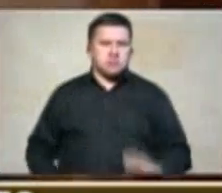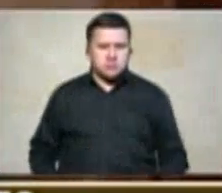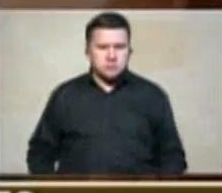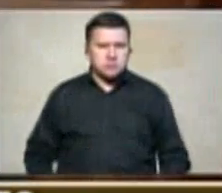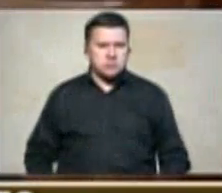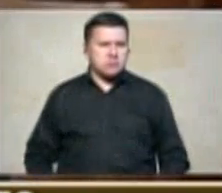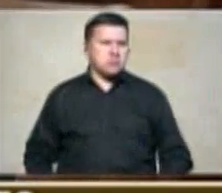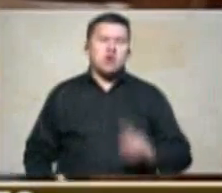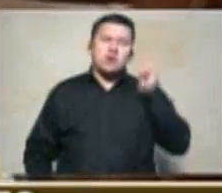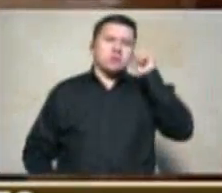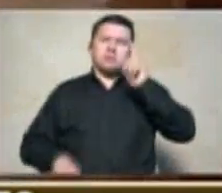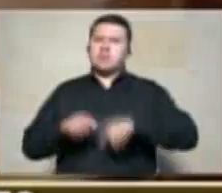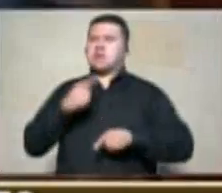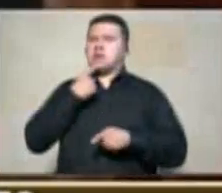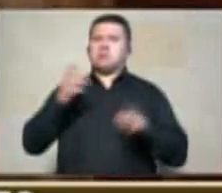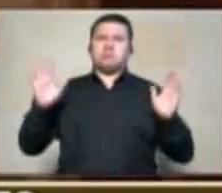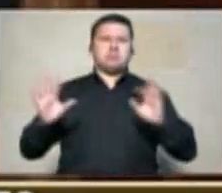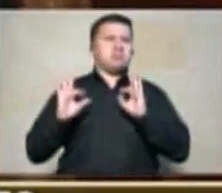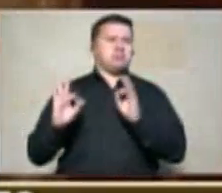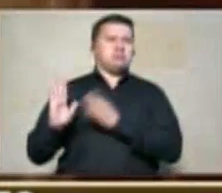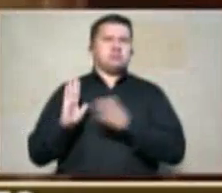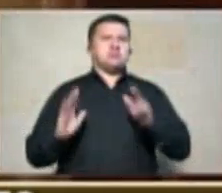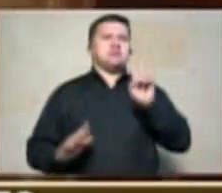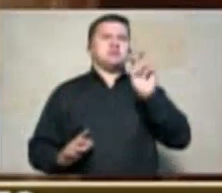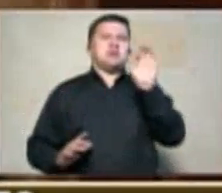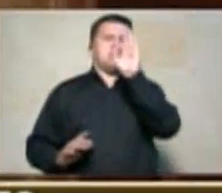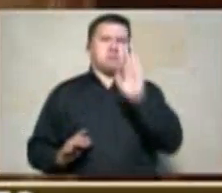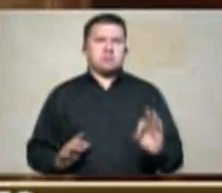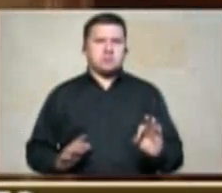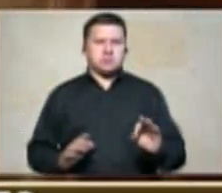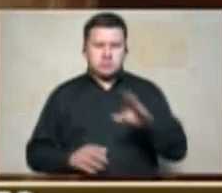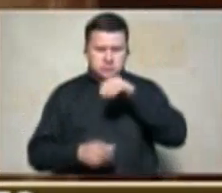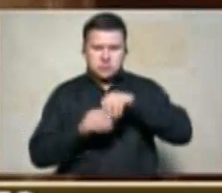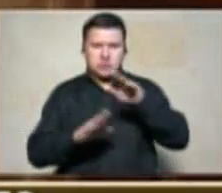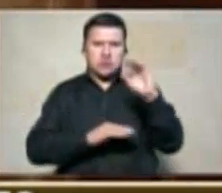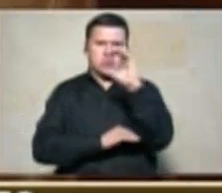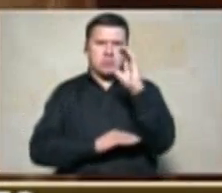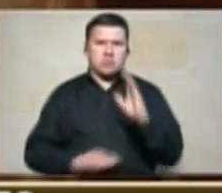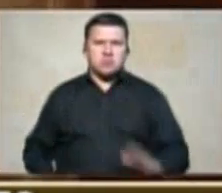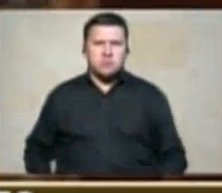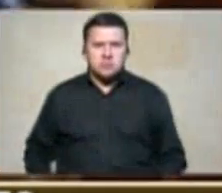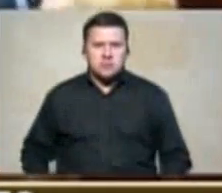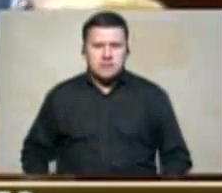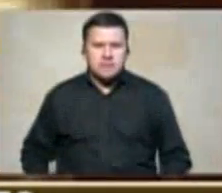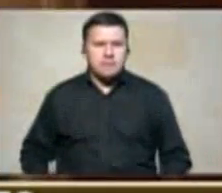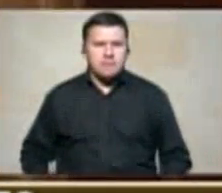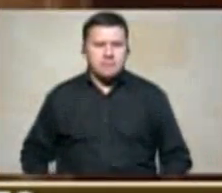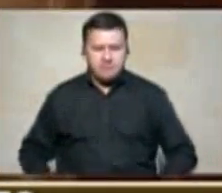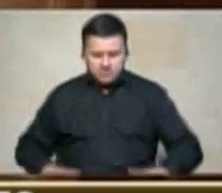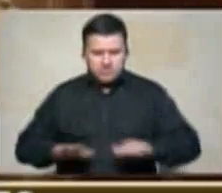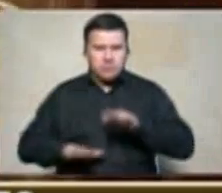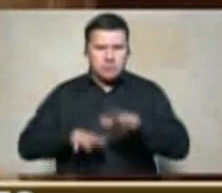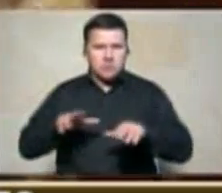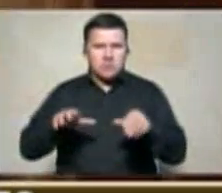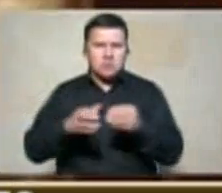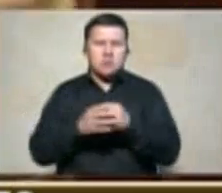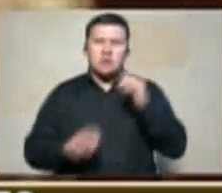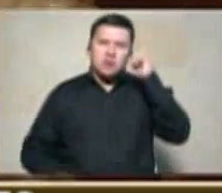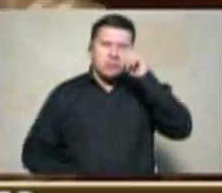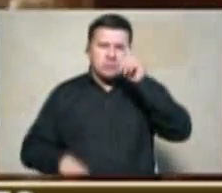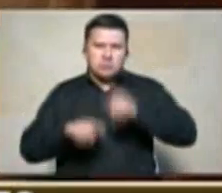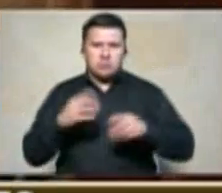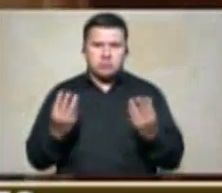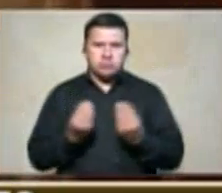integridad de los colombianos. En este caso, el gobierno tampoco puede decir es que garantiza un